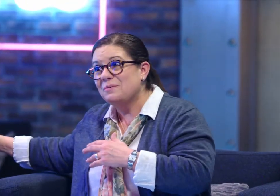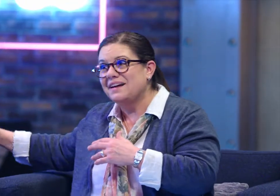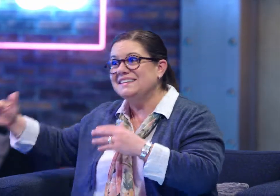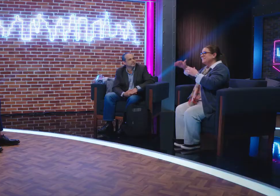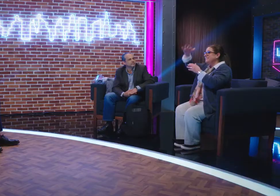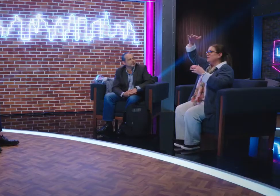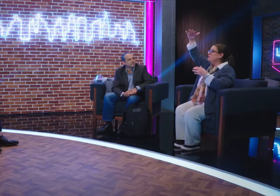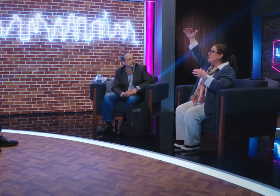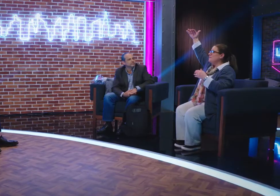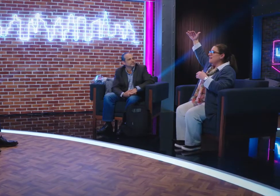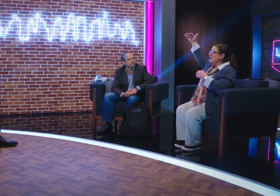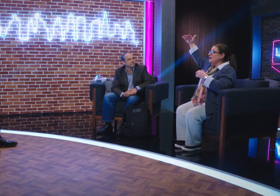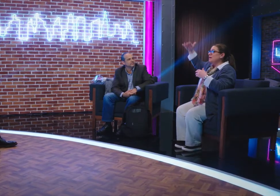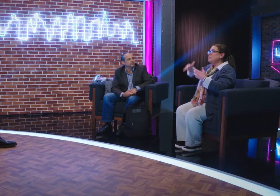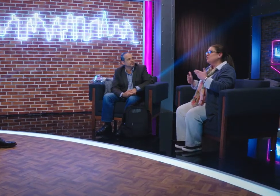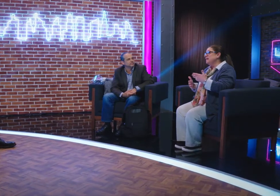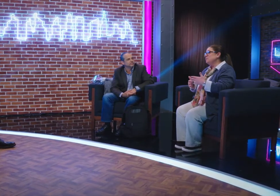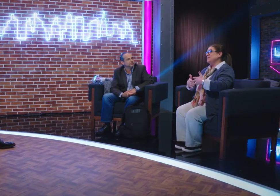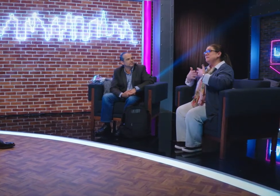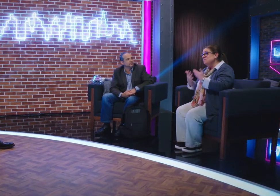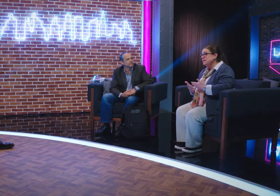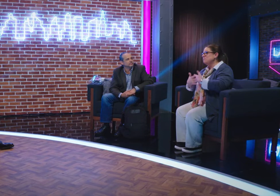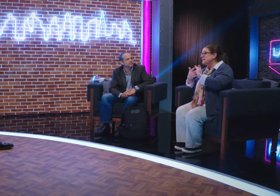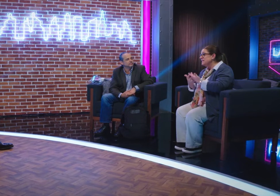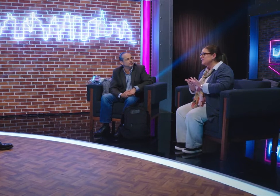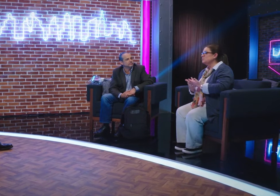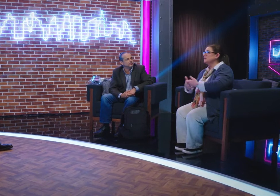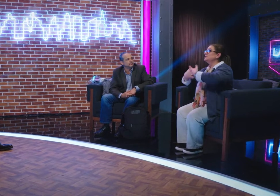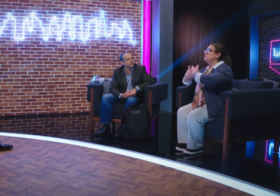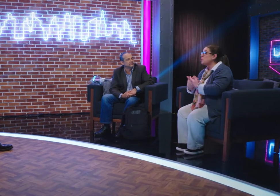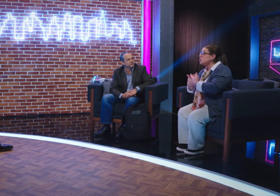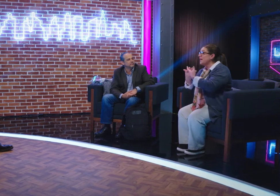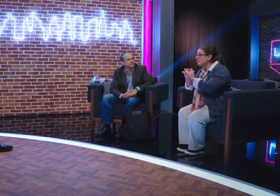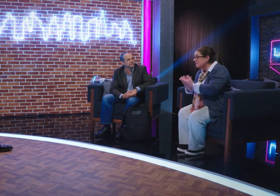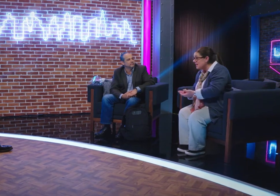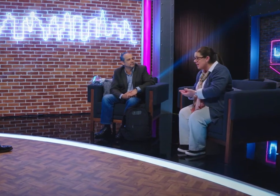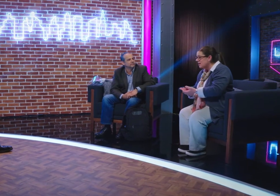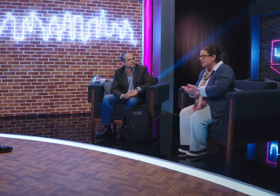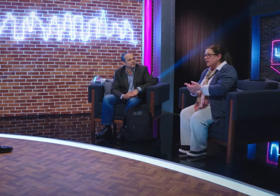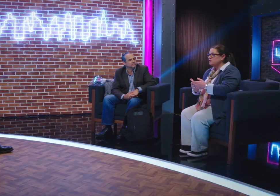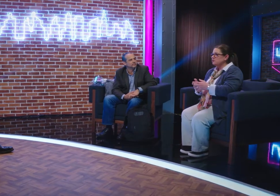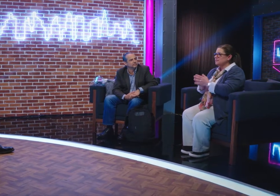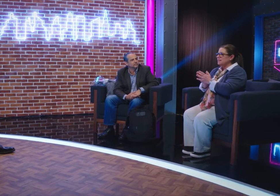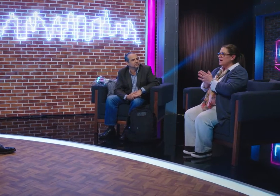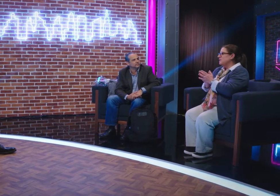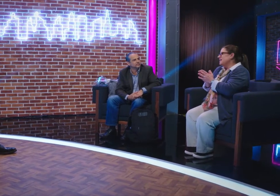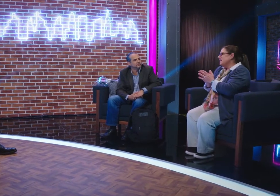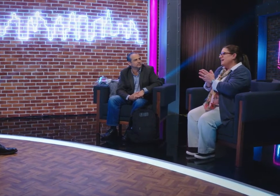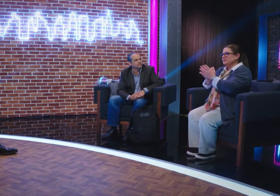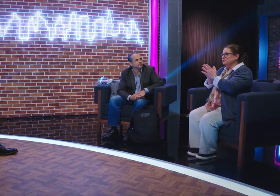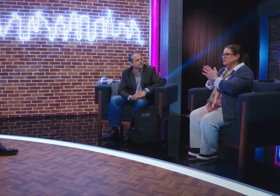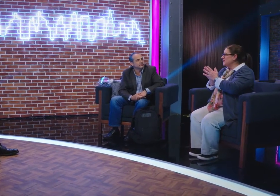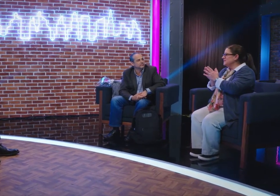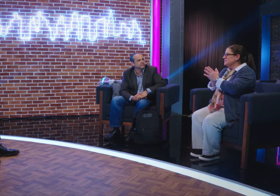descendido la curva. Es decir, todavía reportando más de 1,000, 1,500 muertes por día. Entonces,